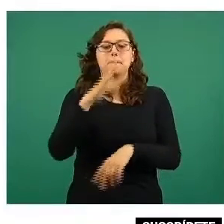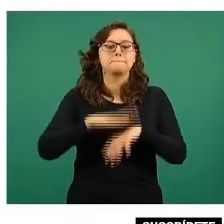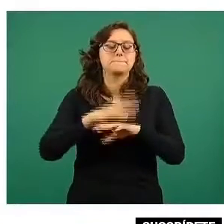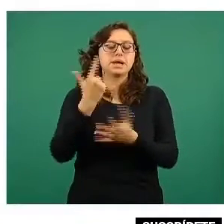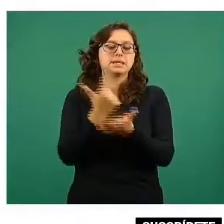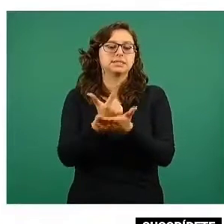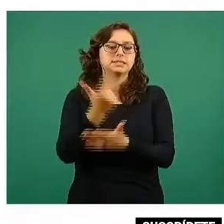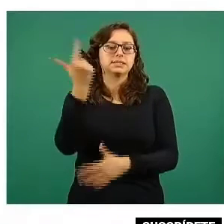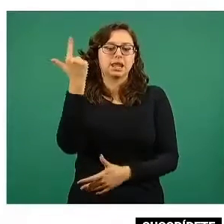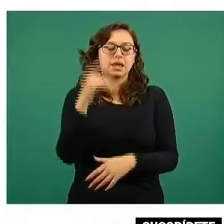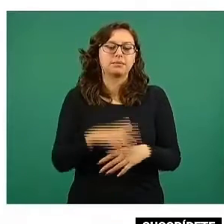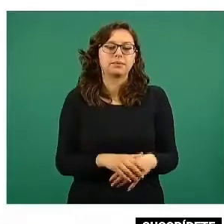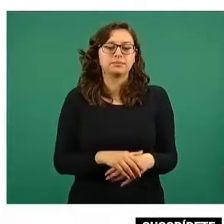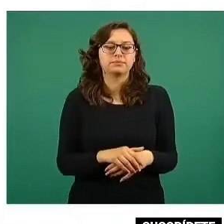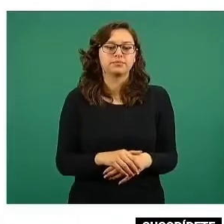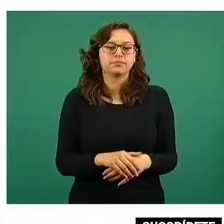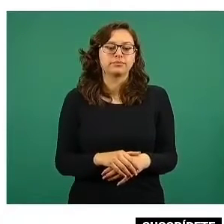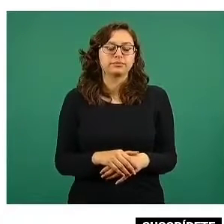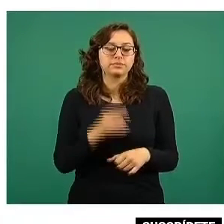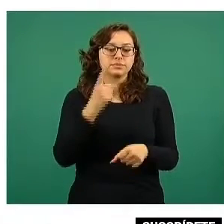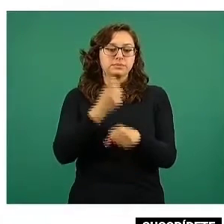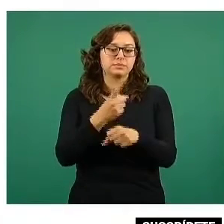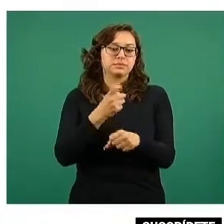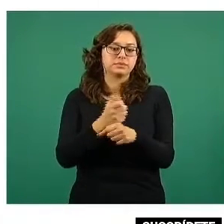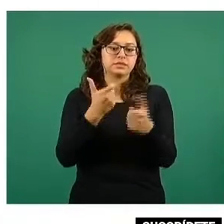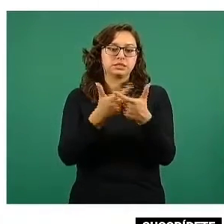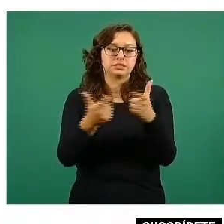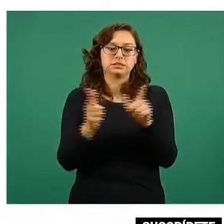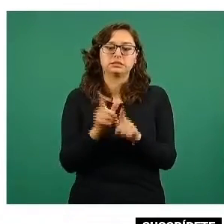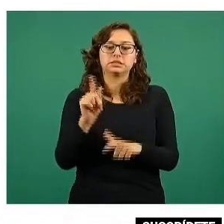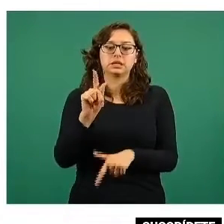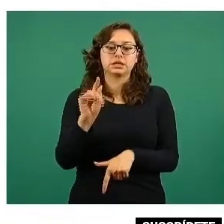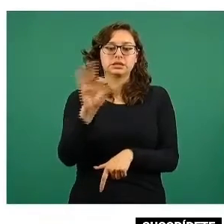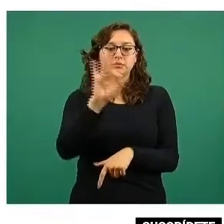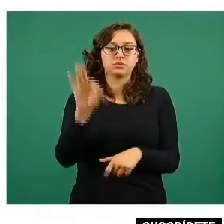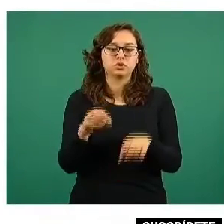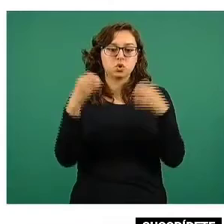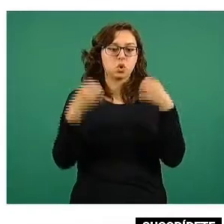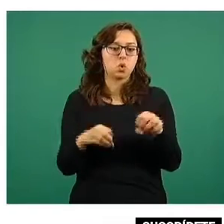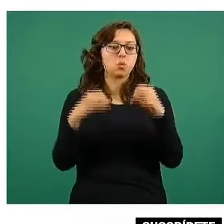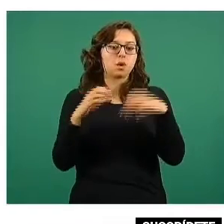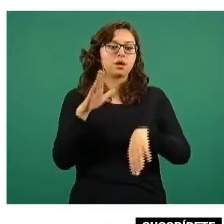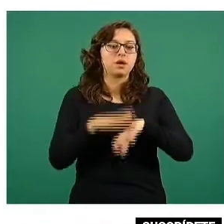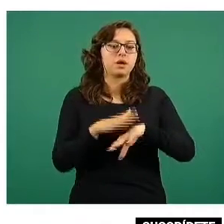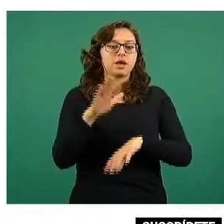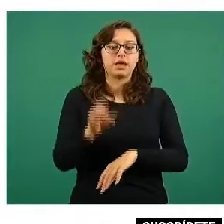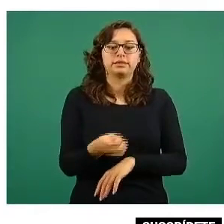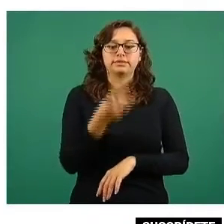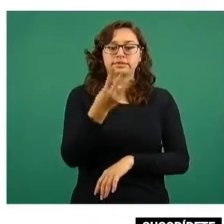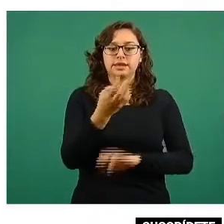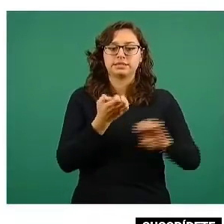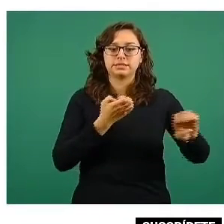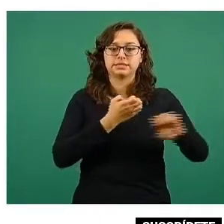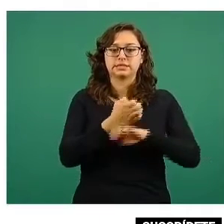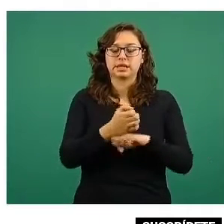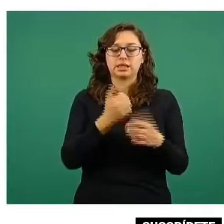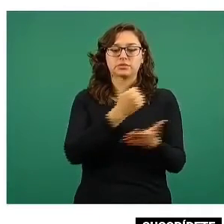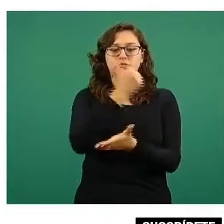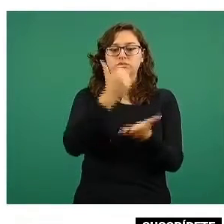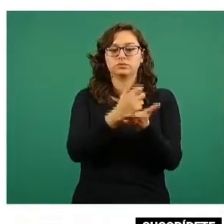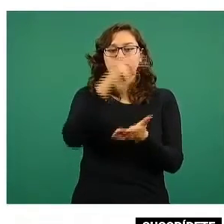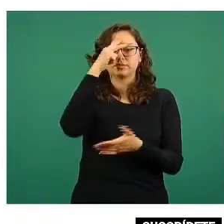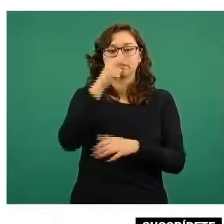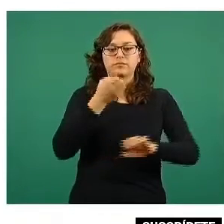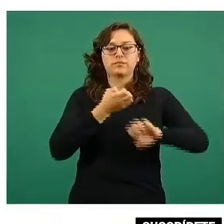críticos. Tenemos en el primer rango, es decir, superando el 70% de ocupación, 3 entidades federativas: Ciudad de